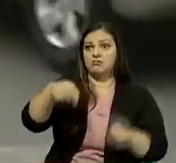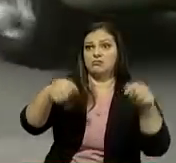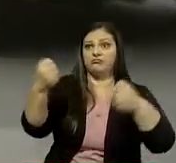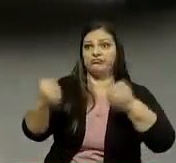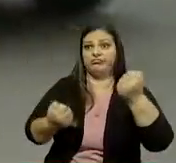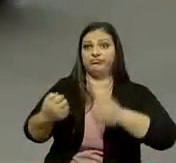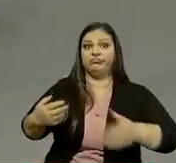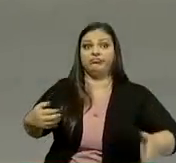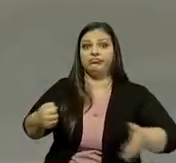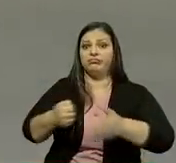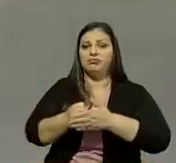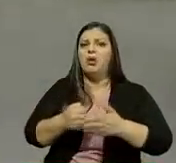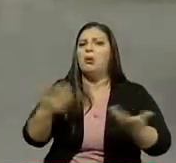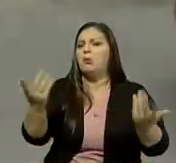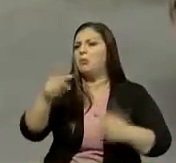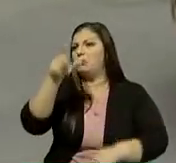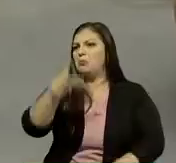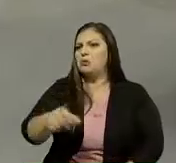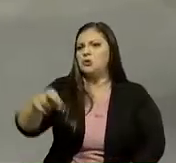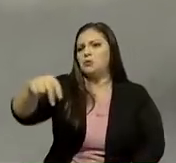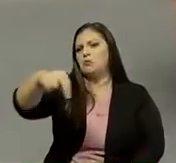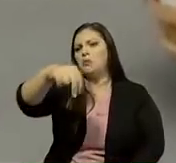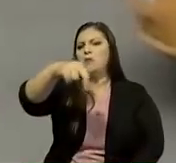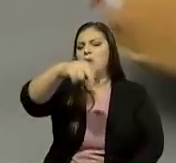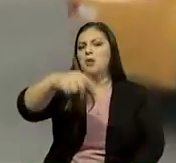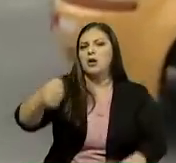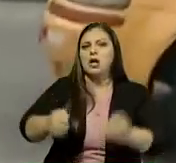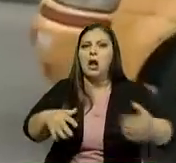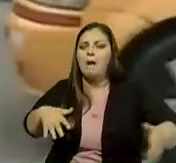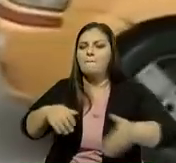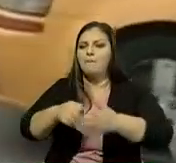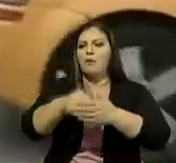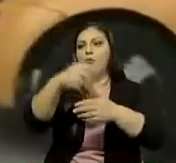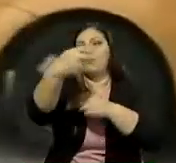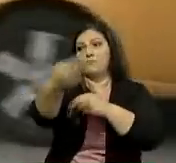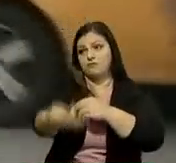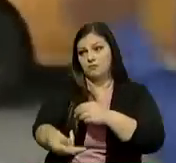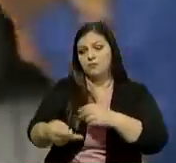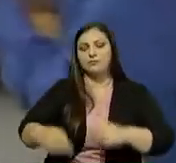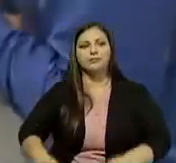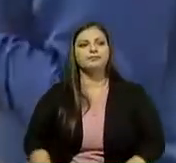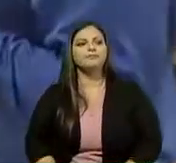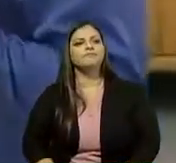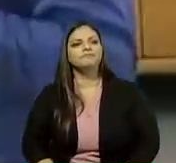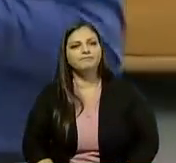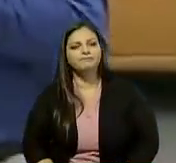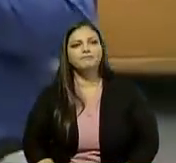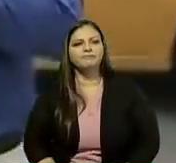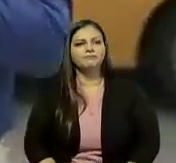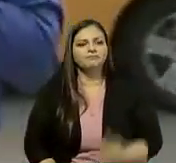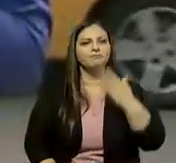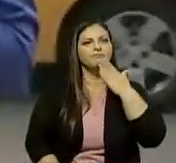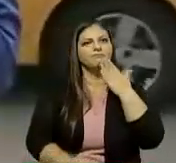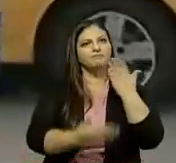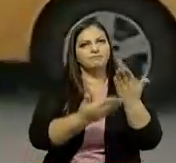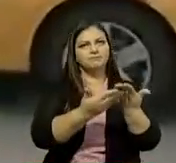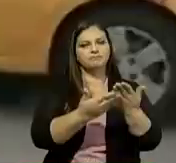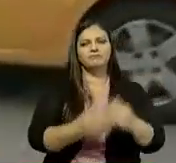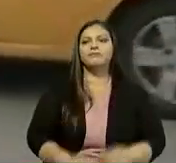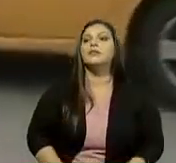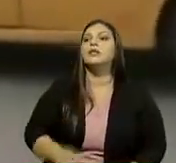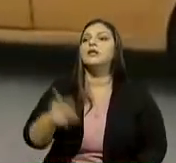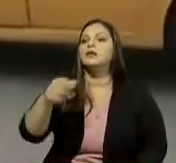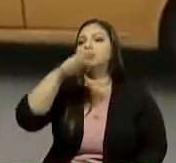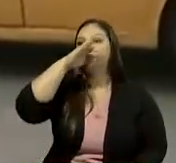muchísimas gracias ya para finalizar nada más por acá estuvo hace poco el jefe de planificación de la autoridad de tránsito municipal